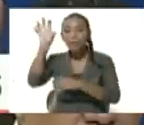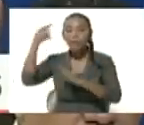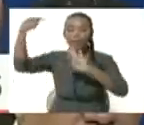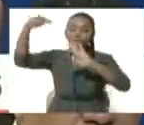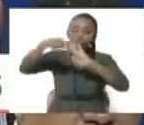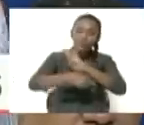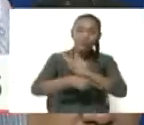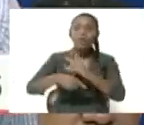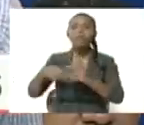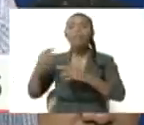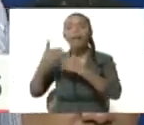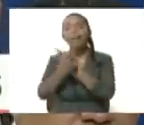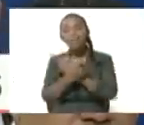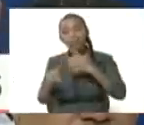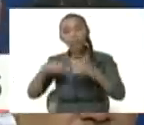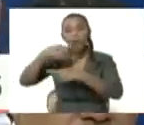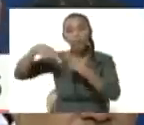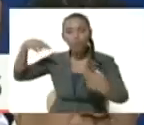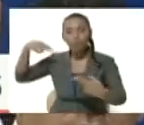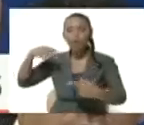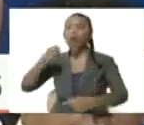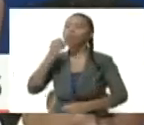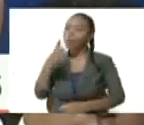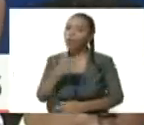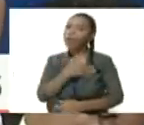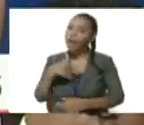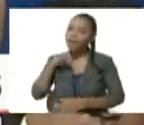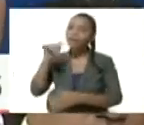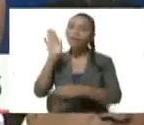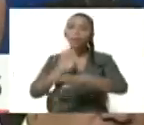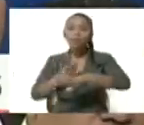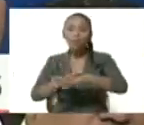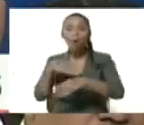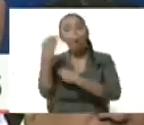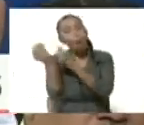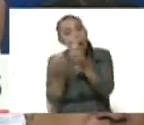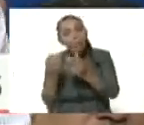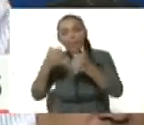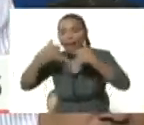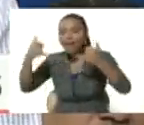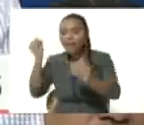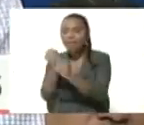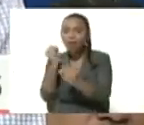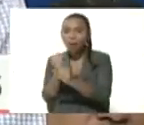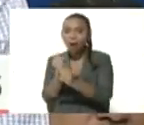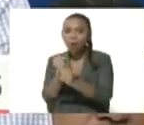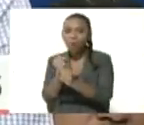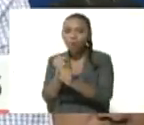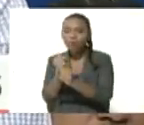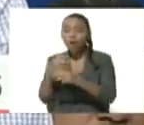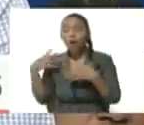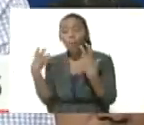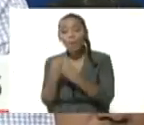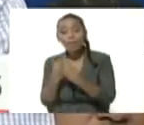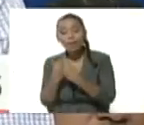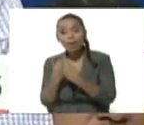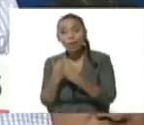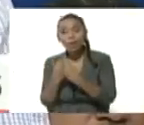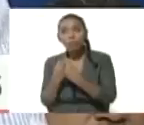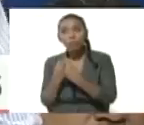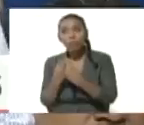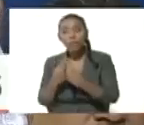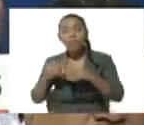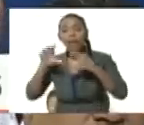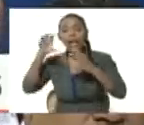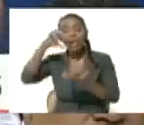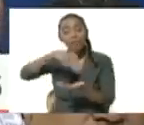de la democracia revolucionaria. Así que bueno, quería informarle acerca de esta línea de trabajo. El compañero Terán del Estado La